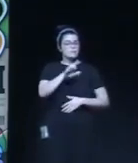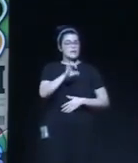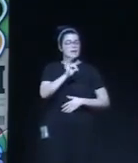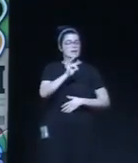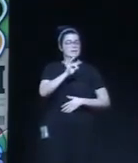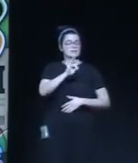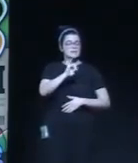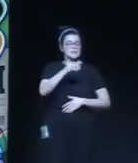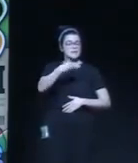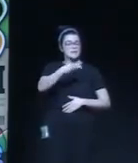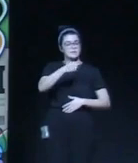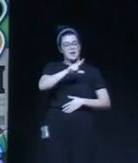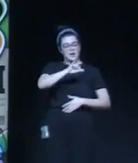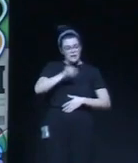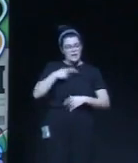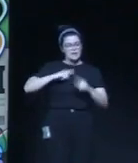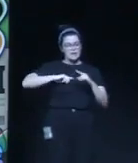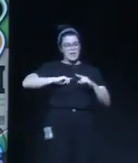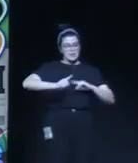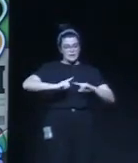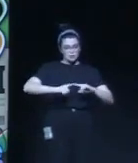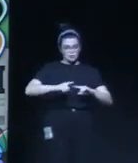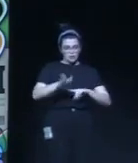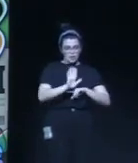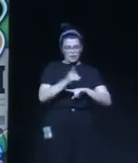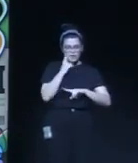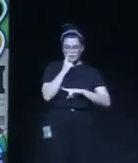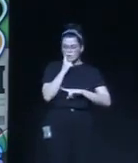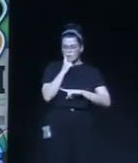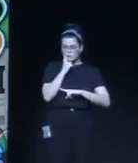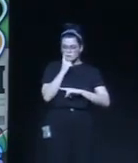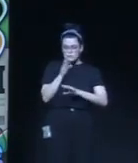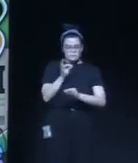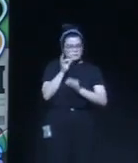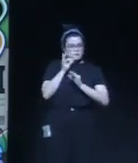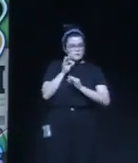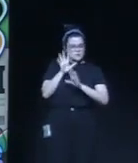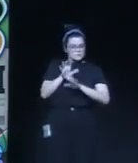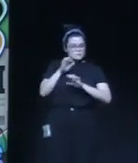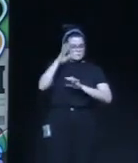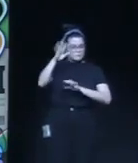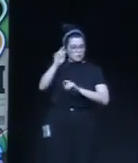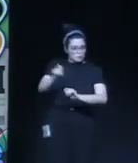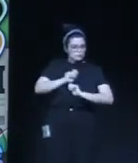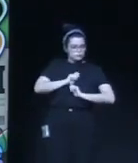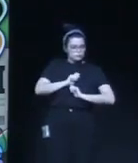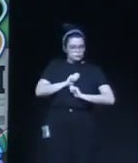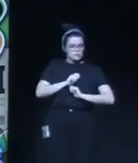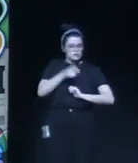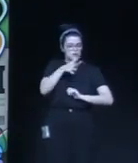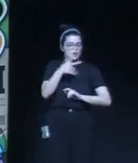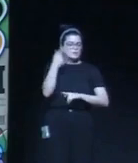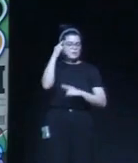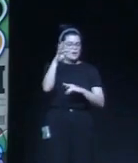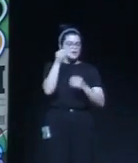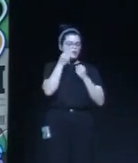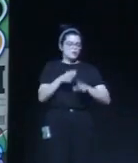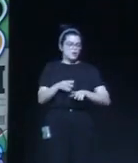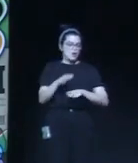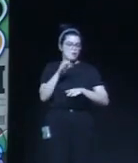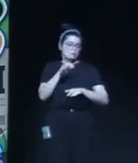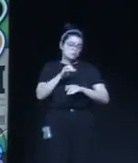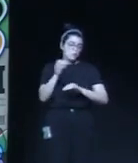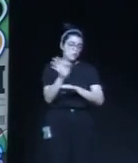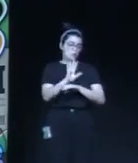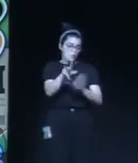de esta historia de ficción con mucha, diría yo, ¿verdad? Y lo que vamos a hacer en los próximos minutos es conocer un poquito más en